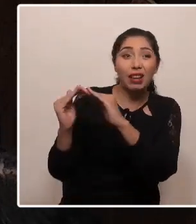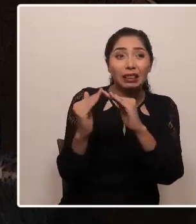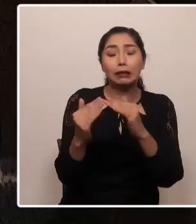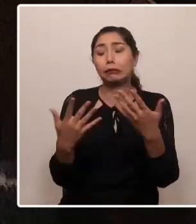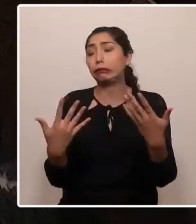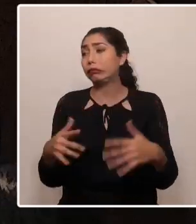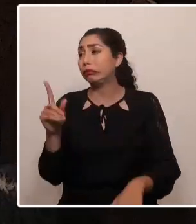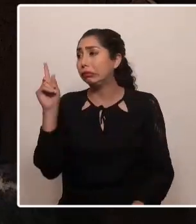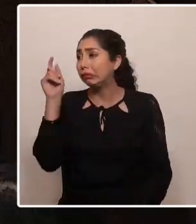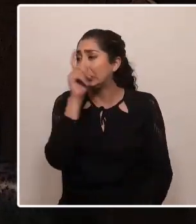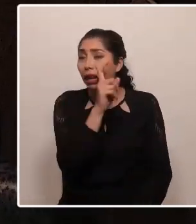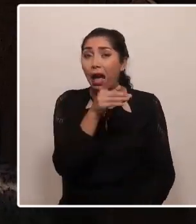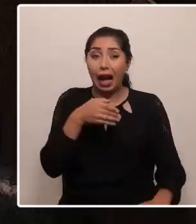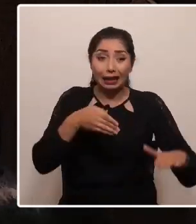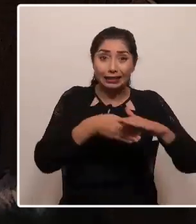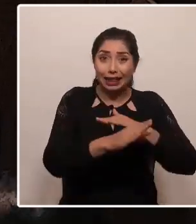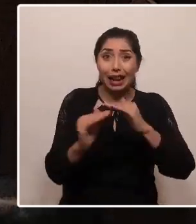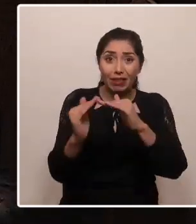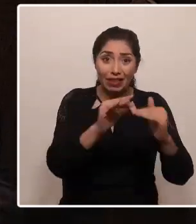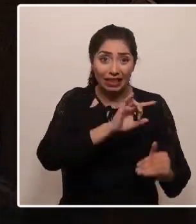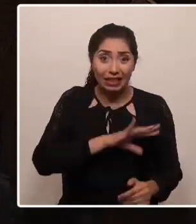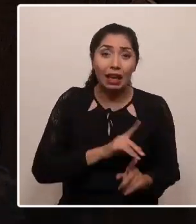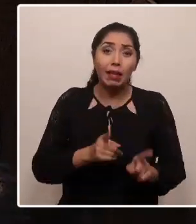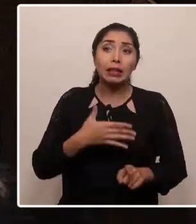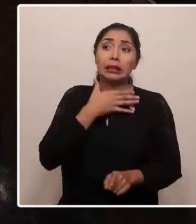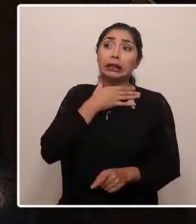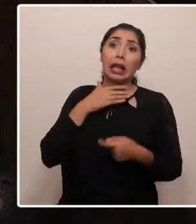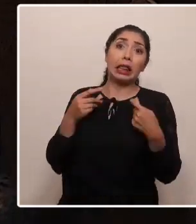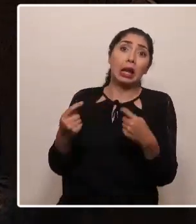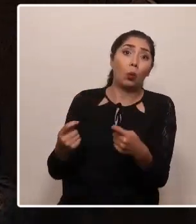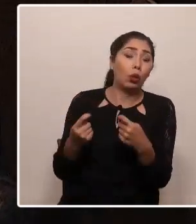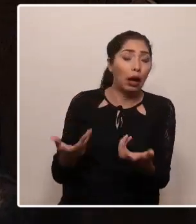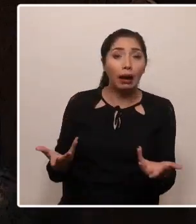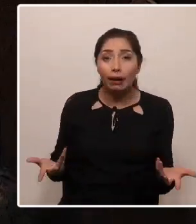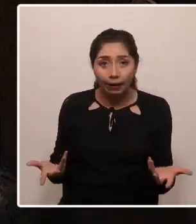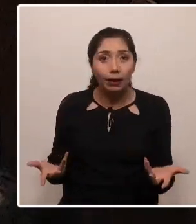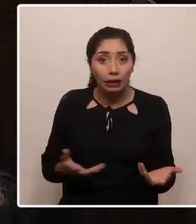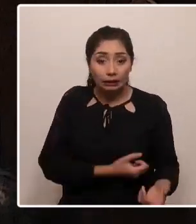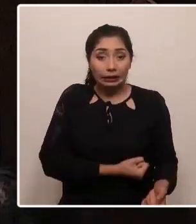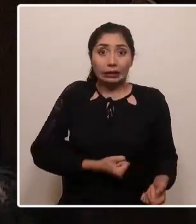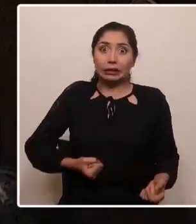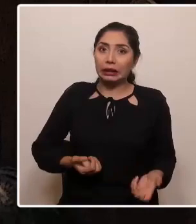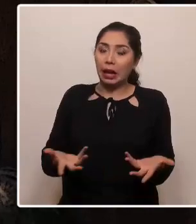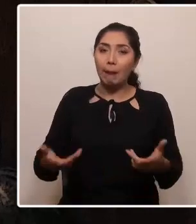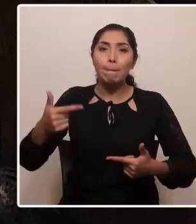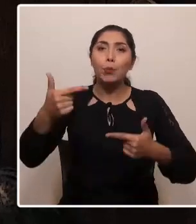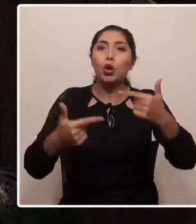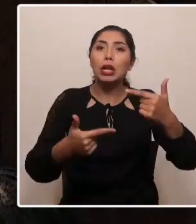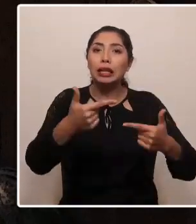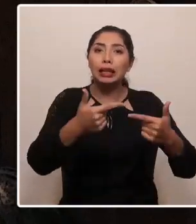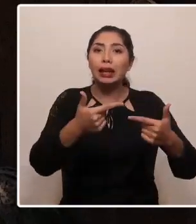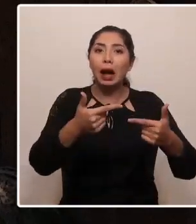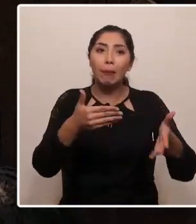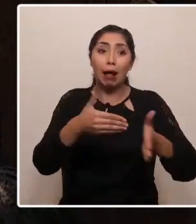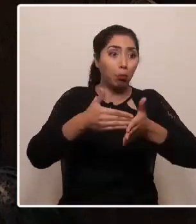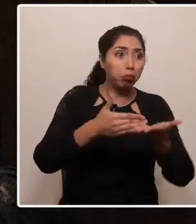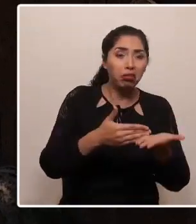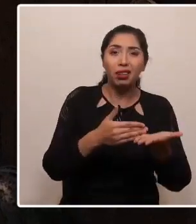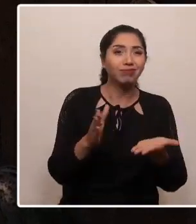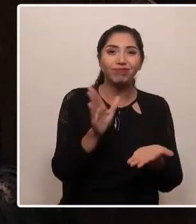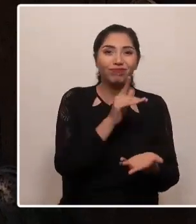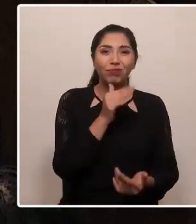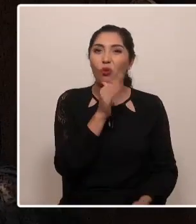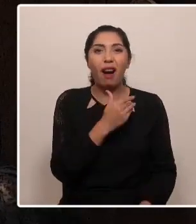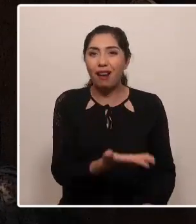hay que endeudarse terriblemente y las políticas públicas para derribar estas barreras de acceso a todas luces no han estado a la altura. Este